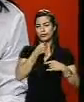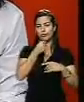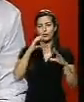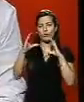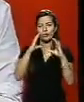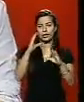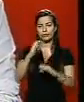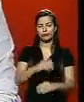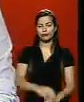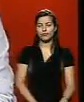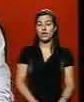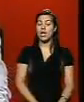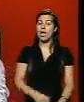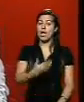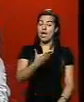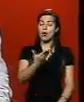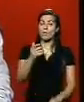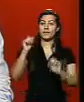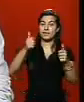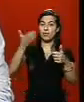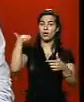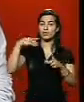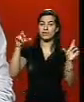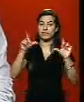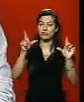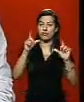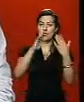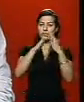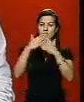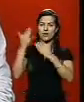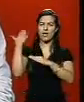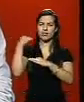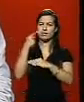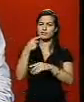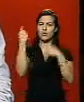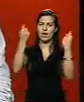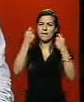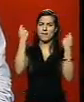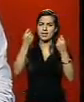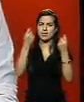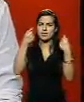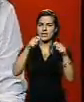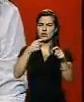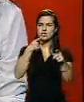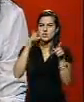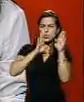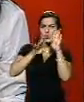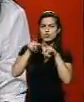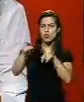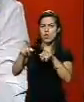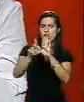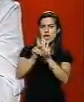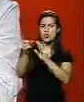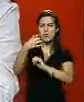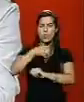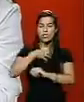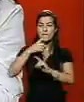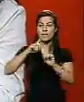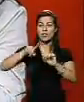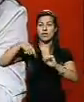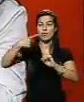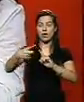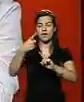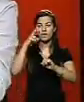Al principio con los medios comunitarios ellos hicieron unas campañas de satanización, pero luego se dieron cuenta que se